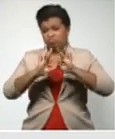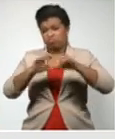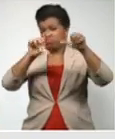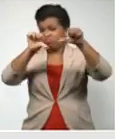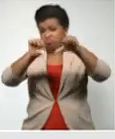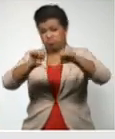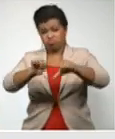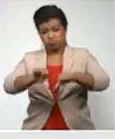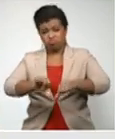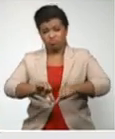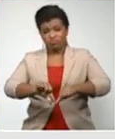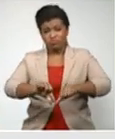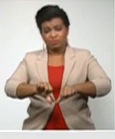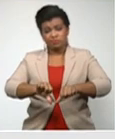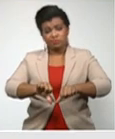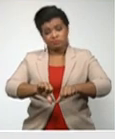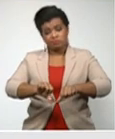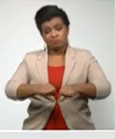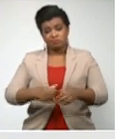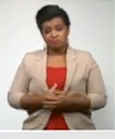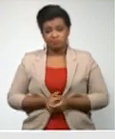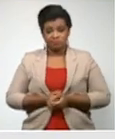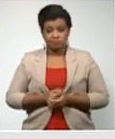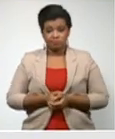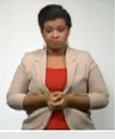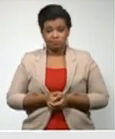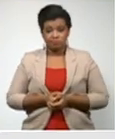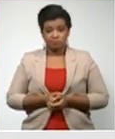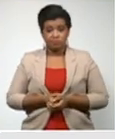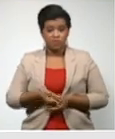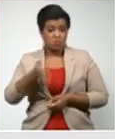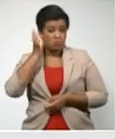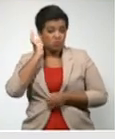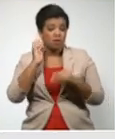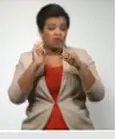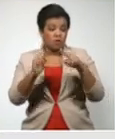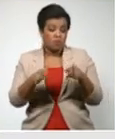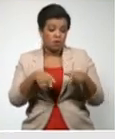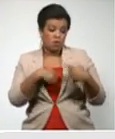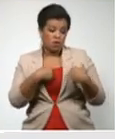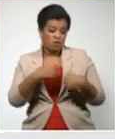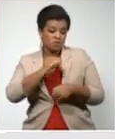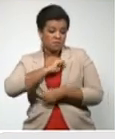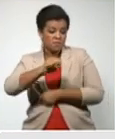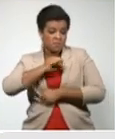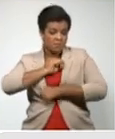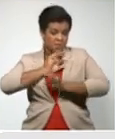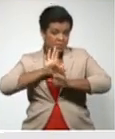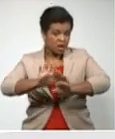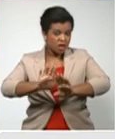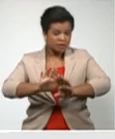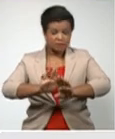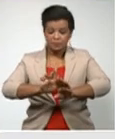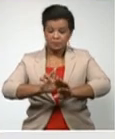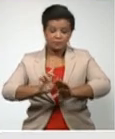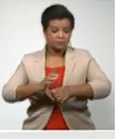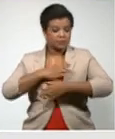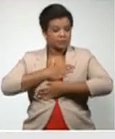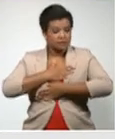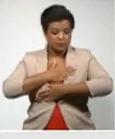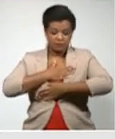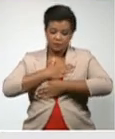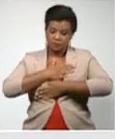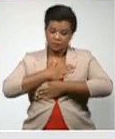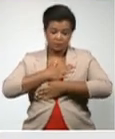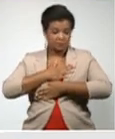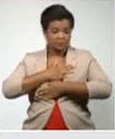clínico, la paciente hace una parada cardíaca en asistolia que no responde a las maniobras de